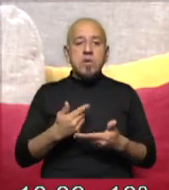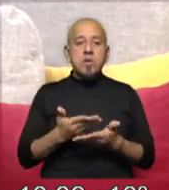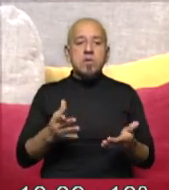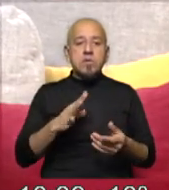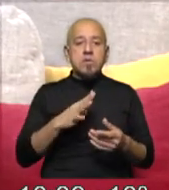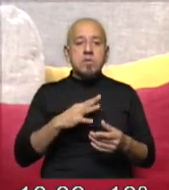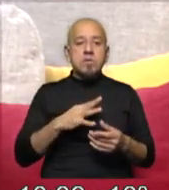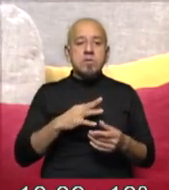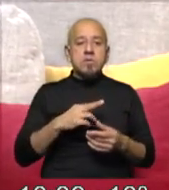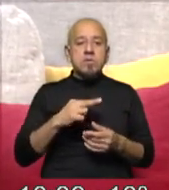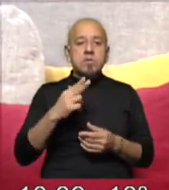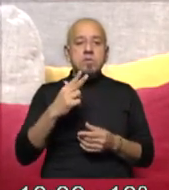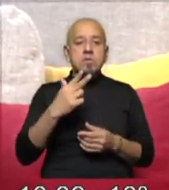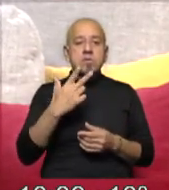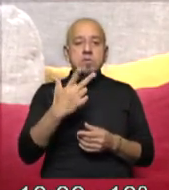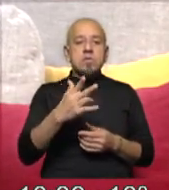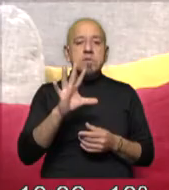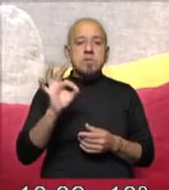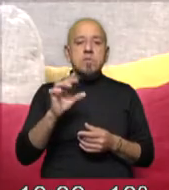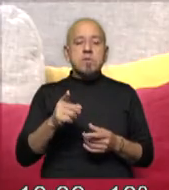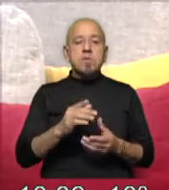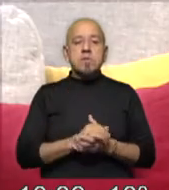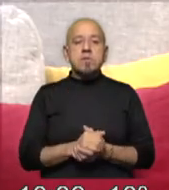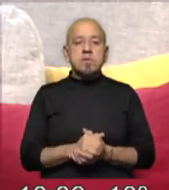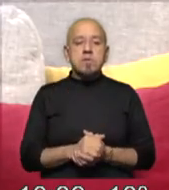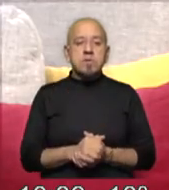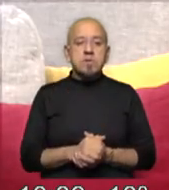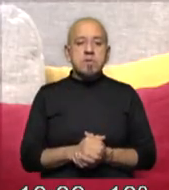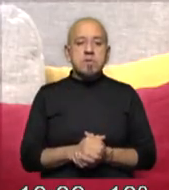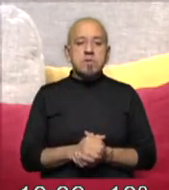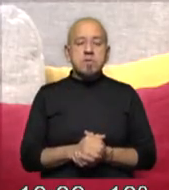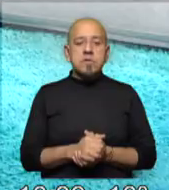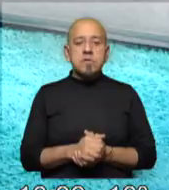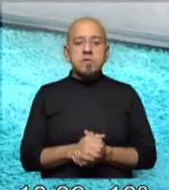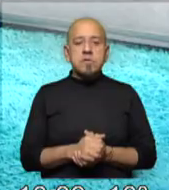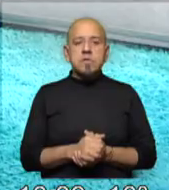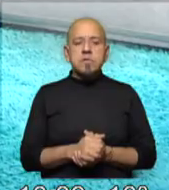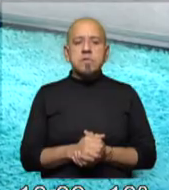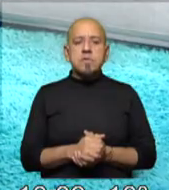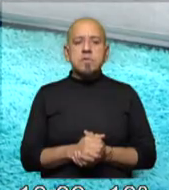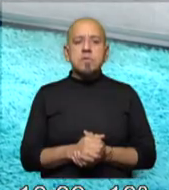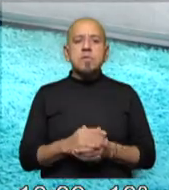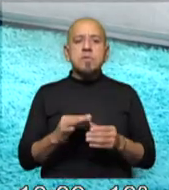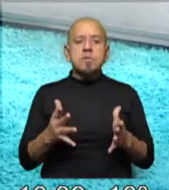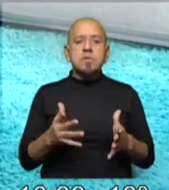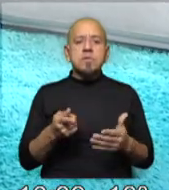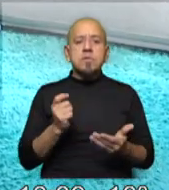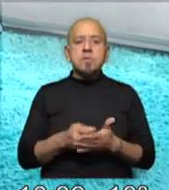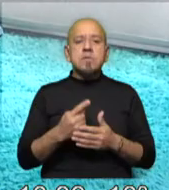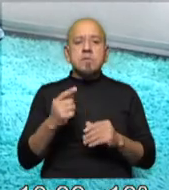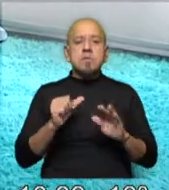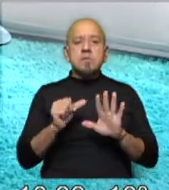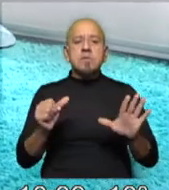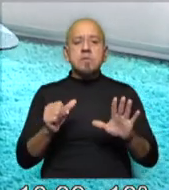hoy hay 350. Ah... Ah, no sabía. Bueno, la gente no sabe, pero pagamos 16 Ay, dólares. ¡Qué